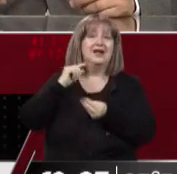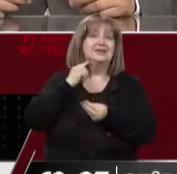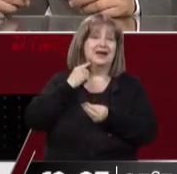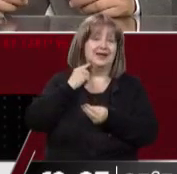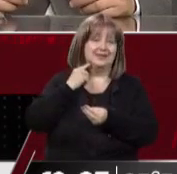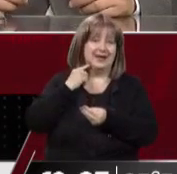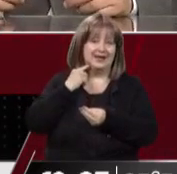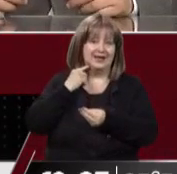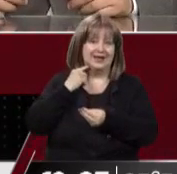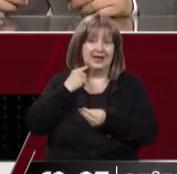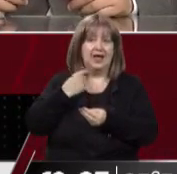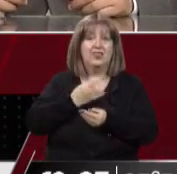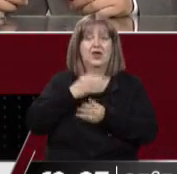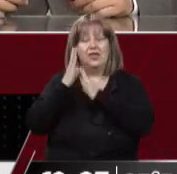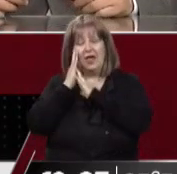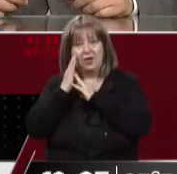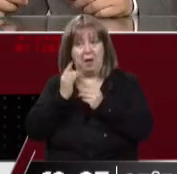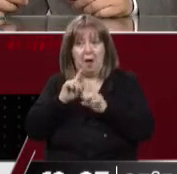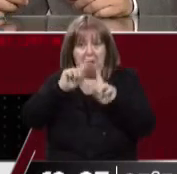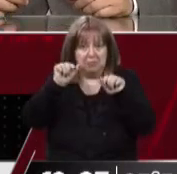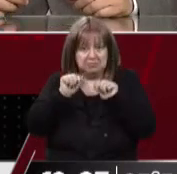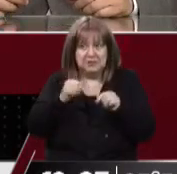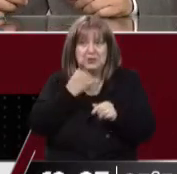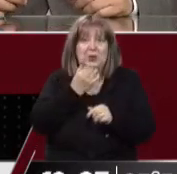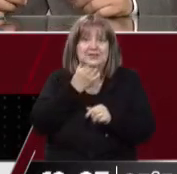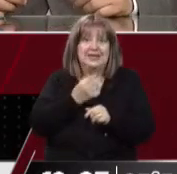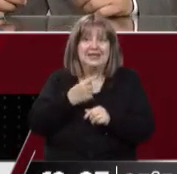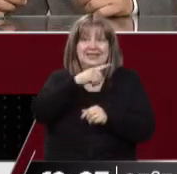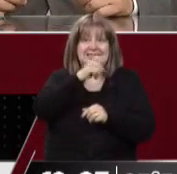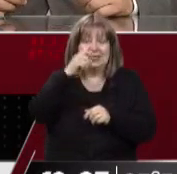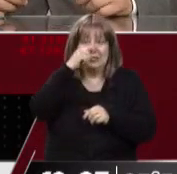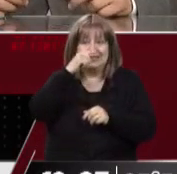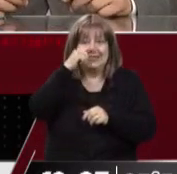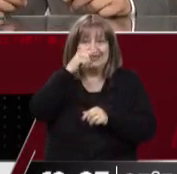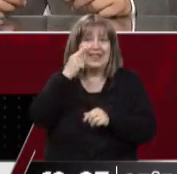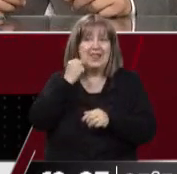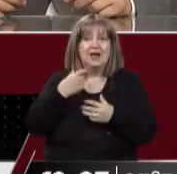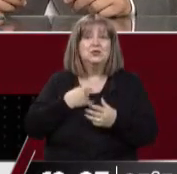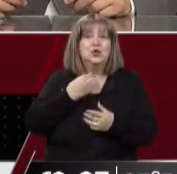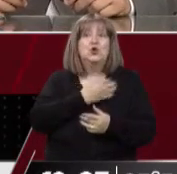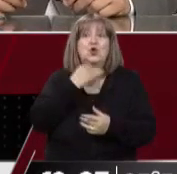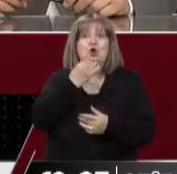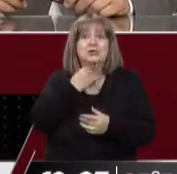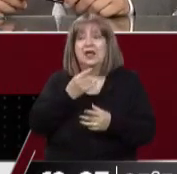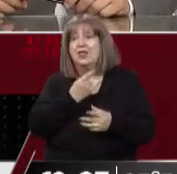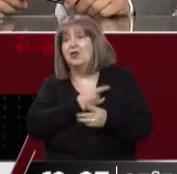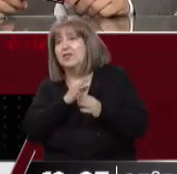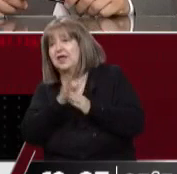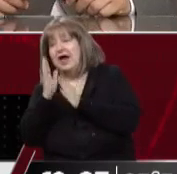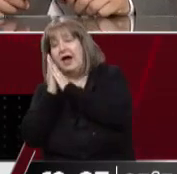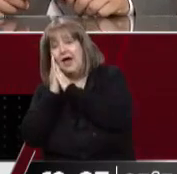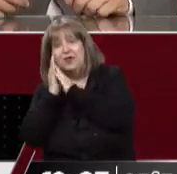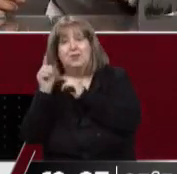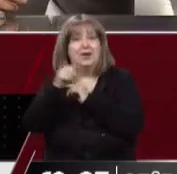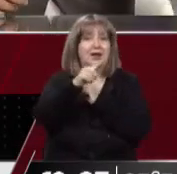no hay forma de planificar dónde vas a dormir cada día, son 177 días que tuvimos en la ruta y no hay ninguna posibilidad de que vos planifiques y te salga